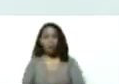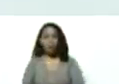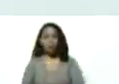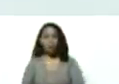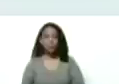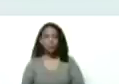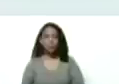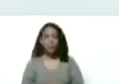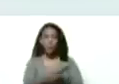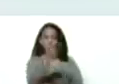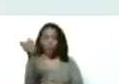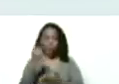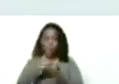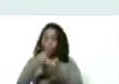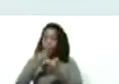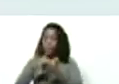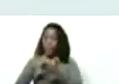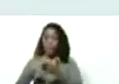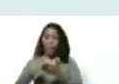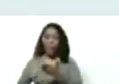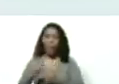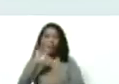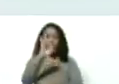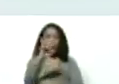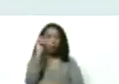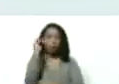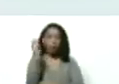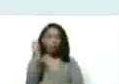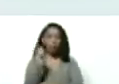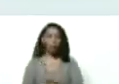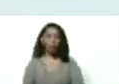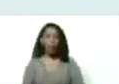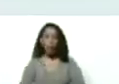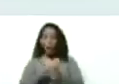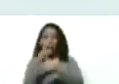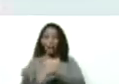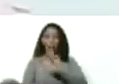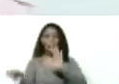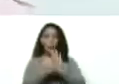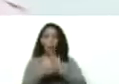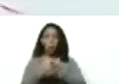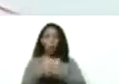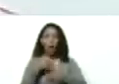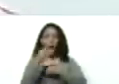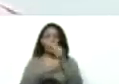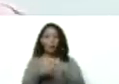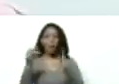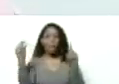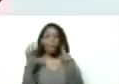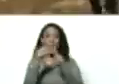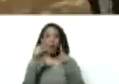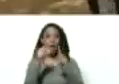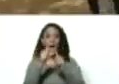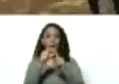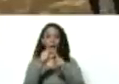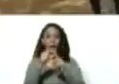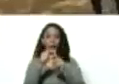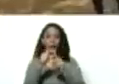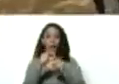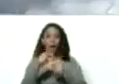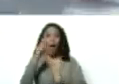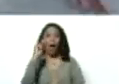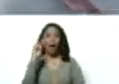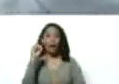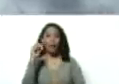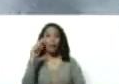Tomen nota. Tomen nota. Son tres tareas. En ese marco vamos a darle la palabra a Pedro Infante que tiene que estar